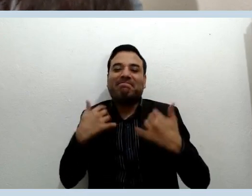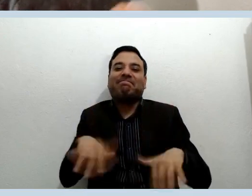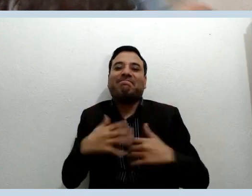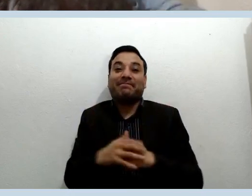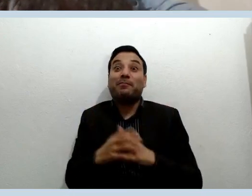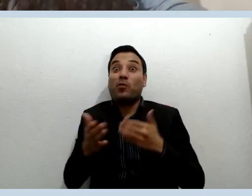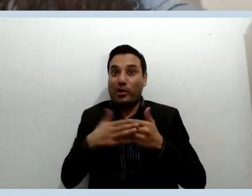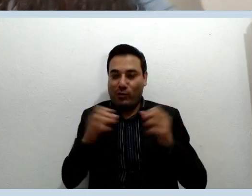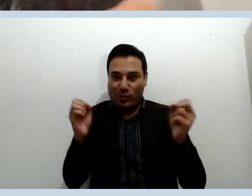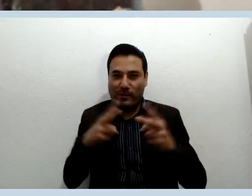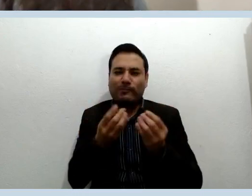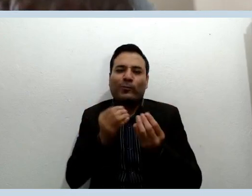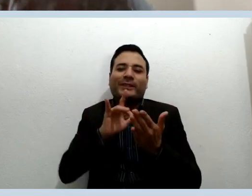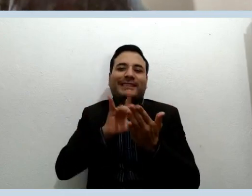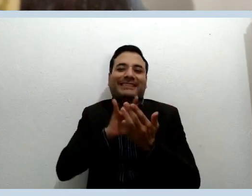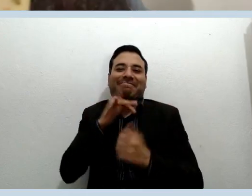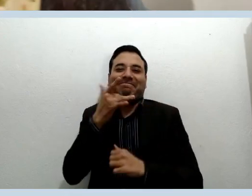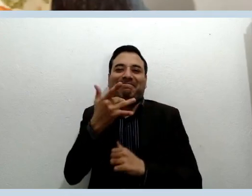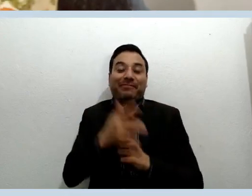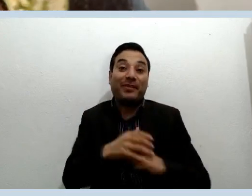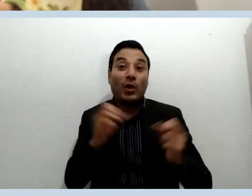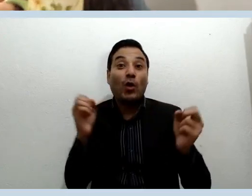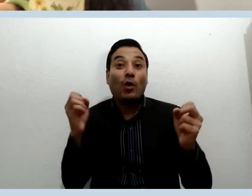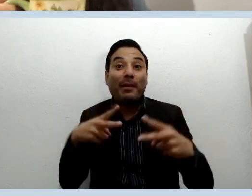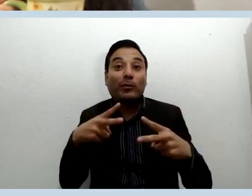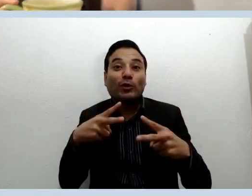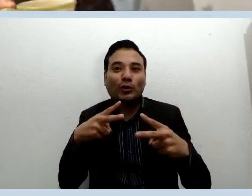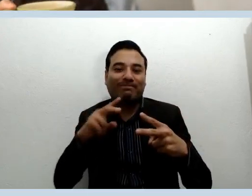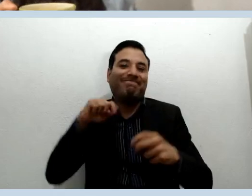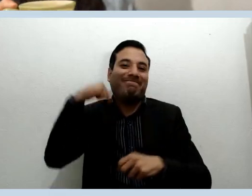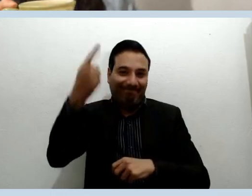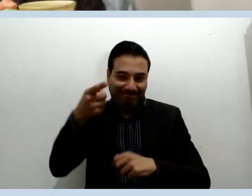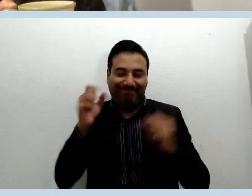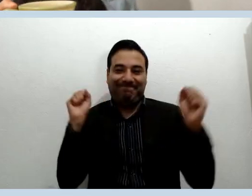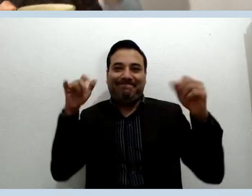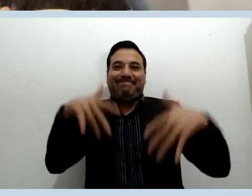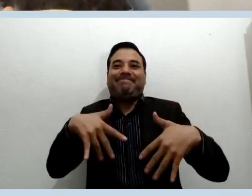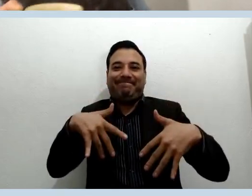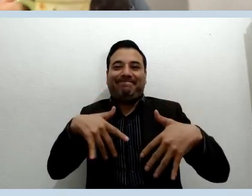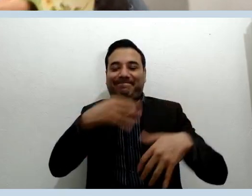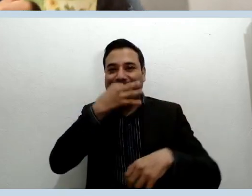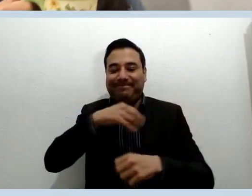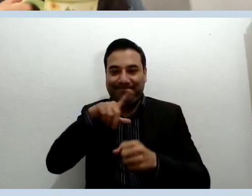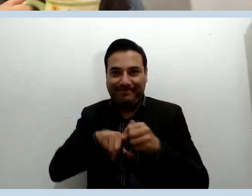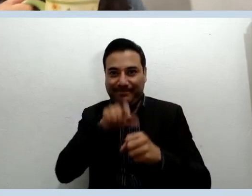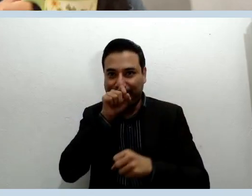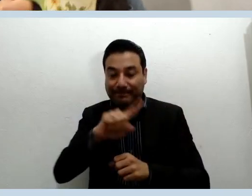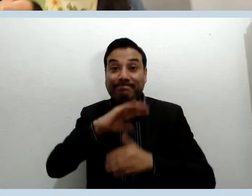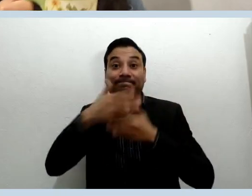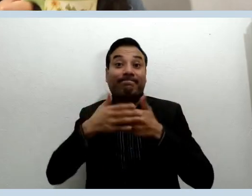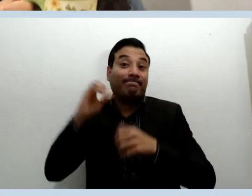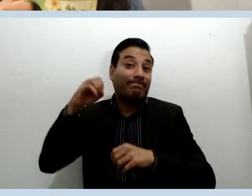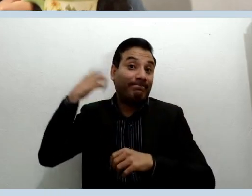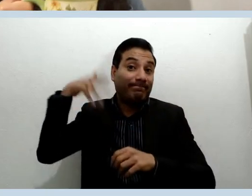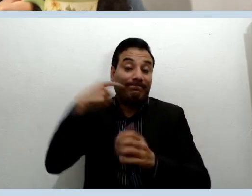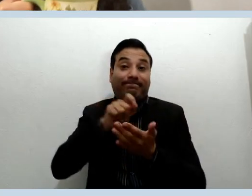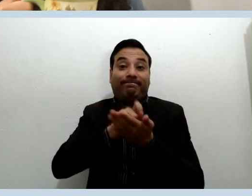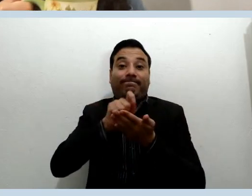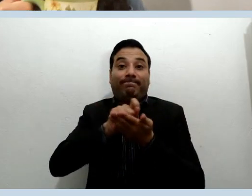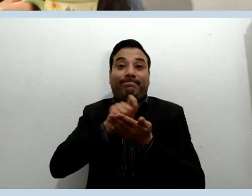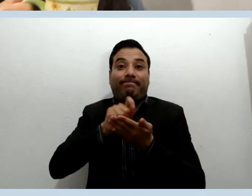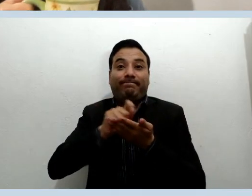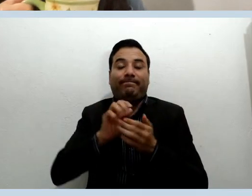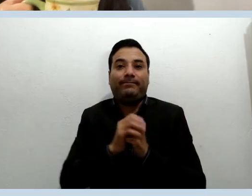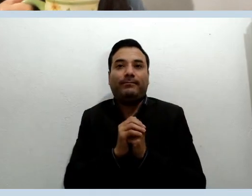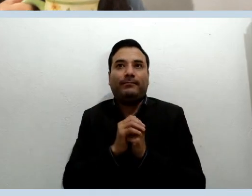entonces Muchísimas gracias Nos vemos en los siguientes eventos y también en el siguiente apuntes eh de los